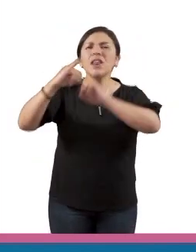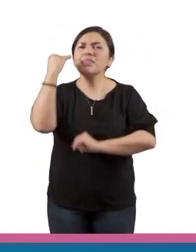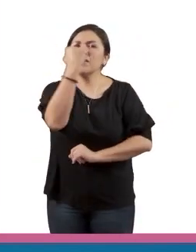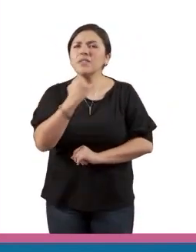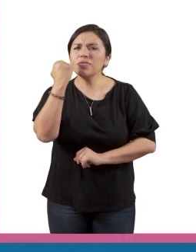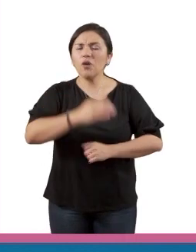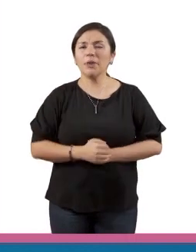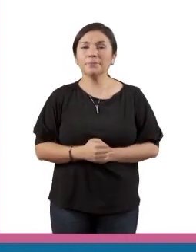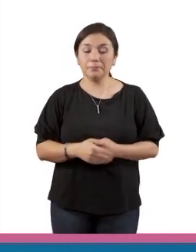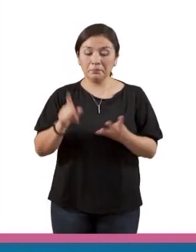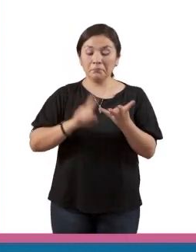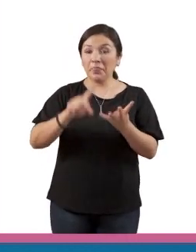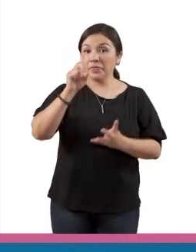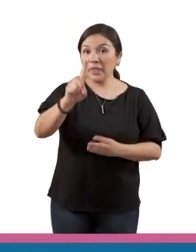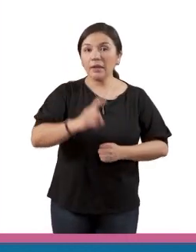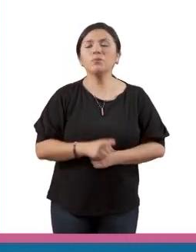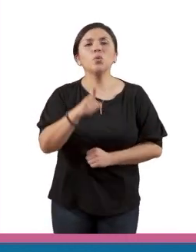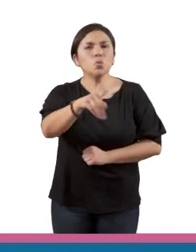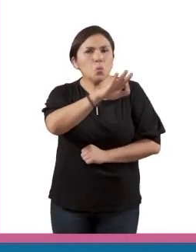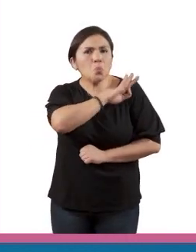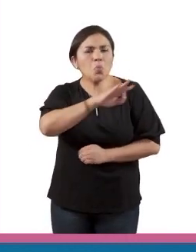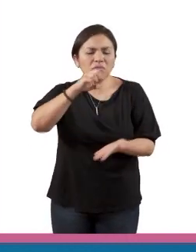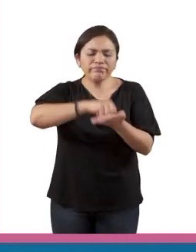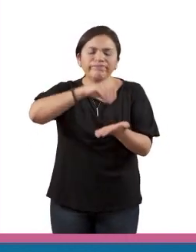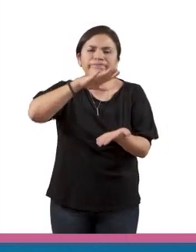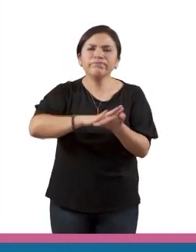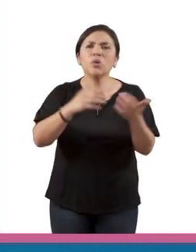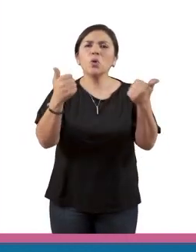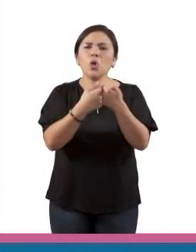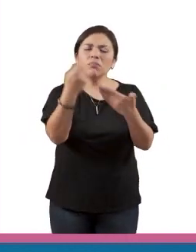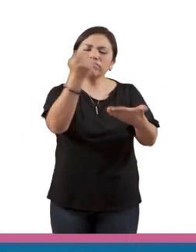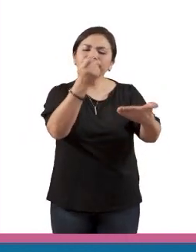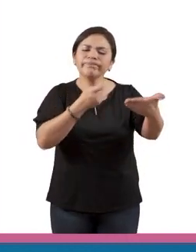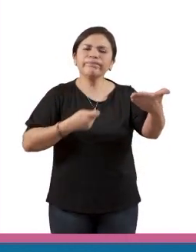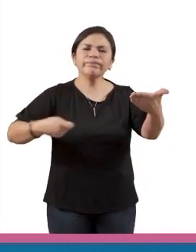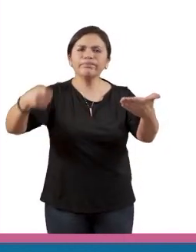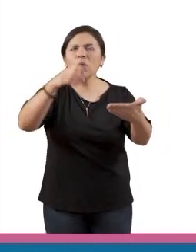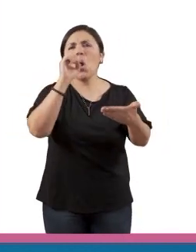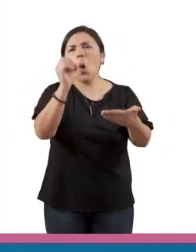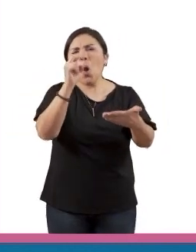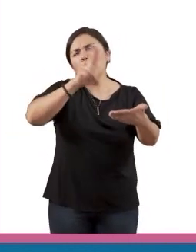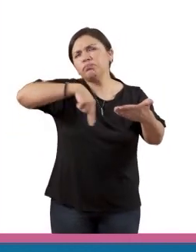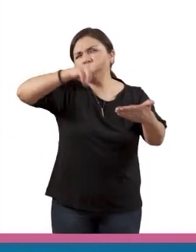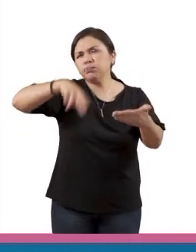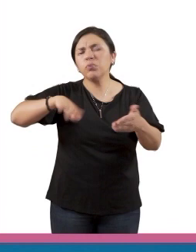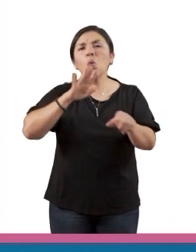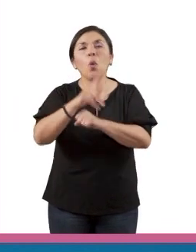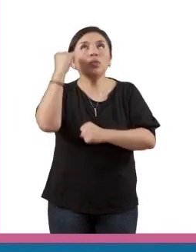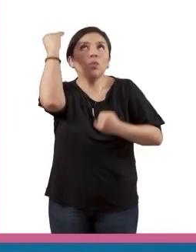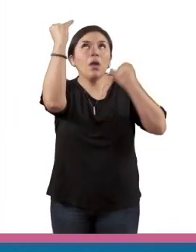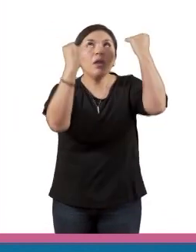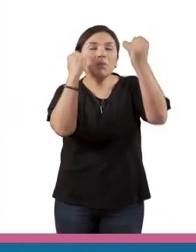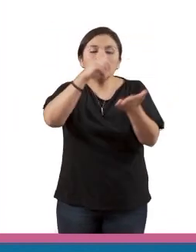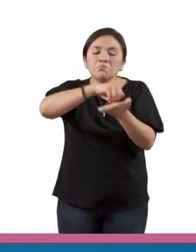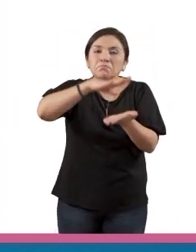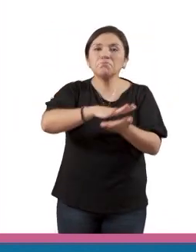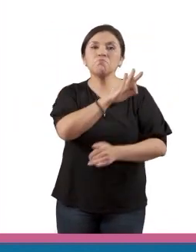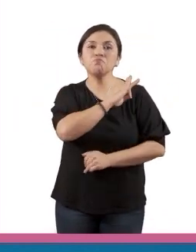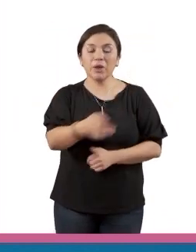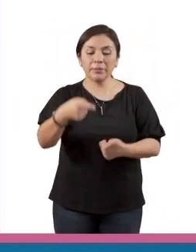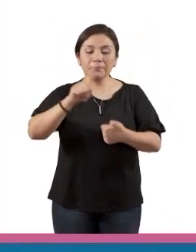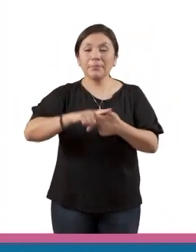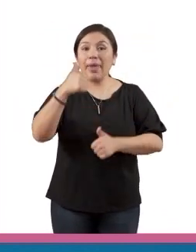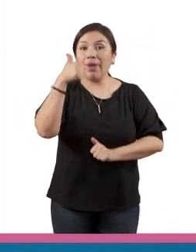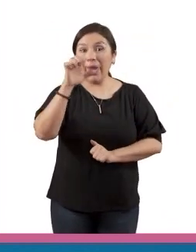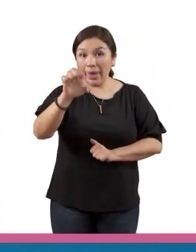idiomas. D. Puedes plasmar en un bosquejo o plano lo que tu cabeza imagina.